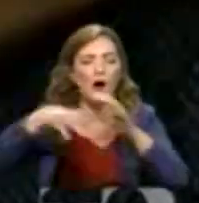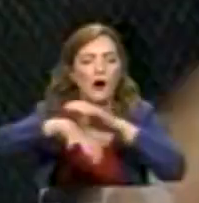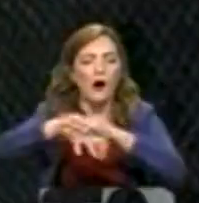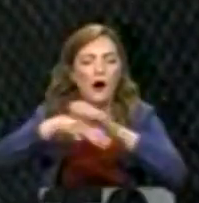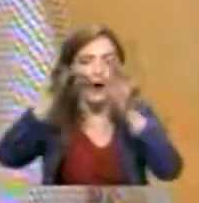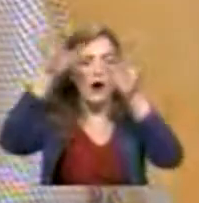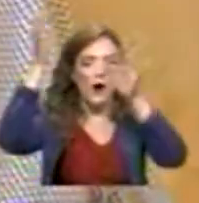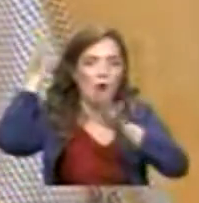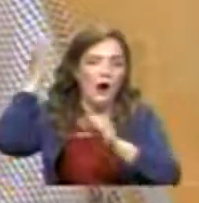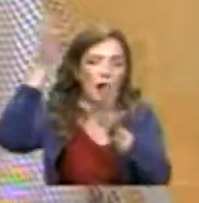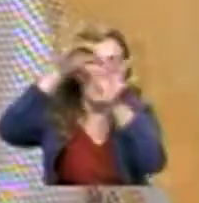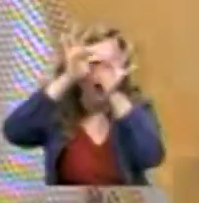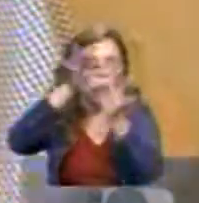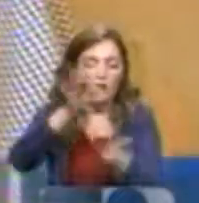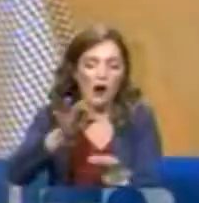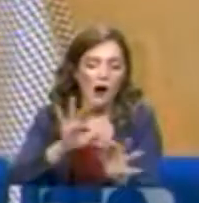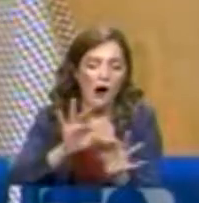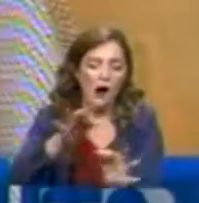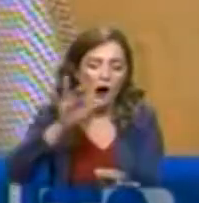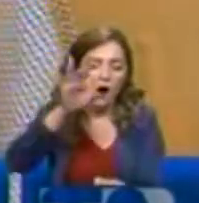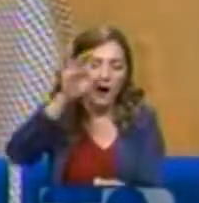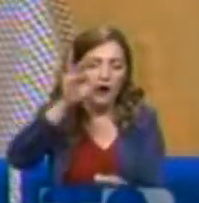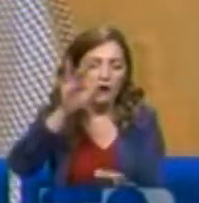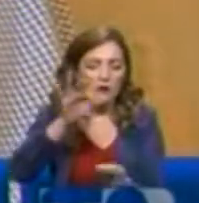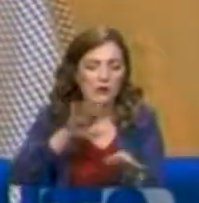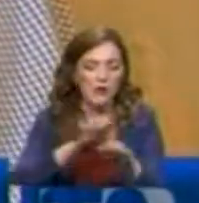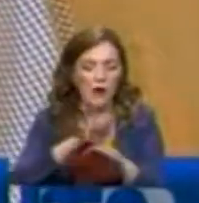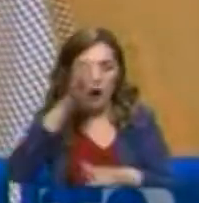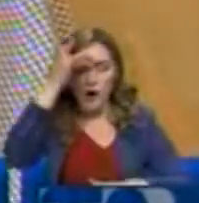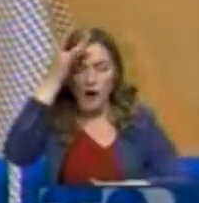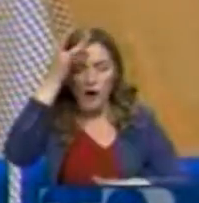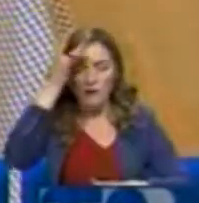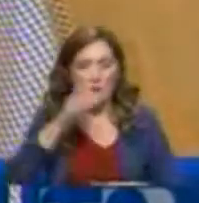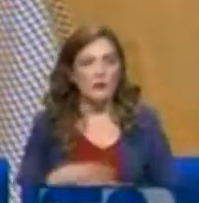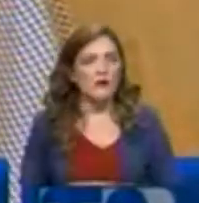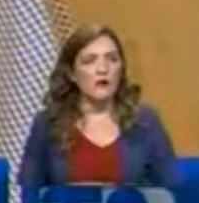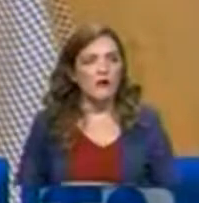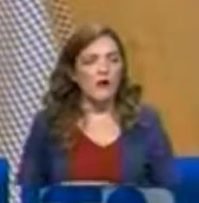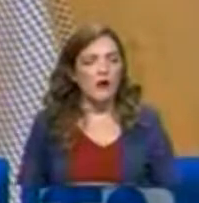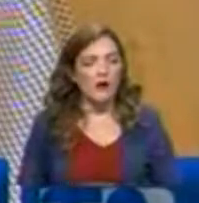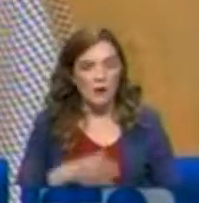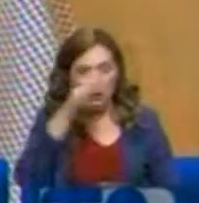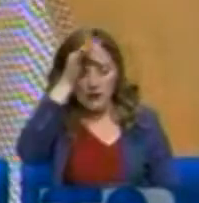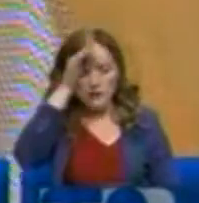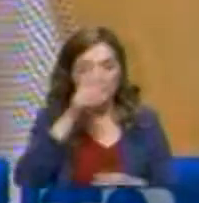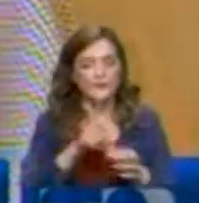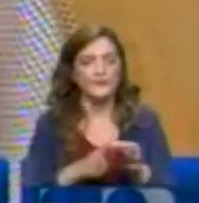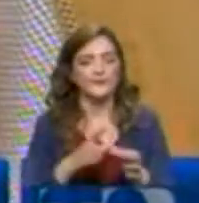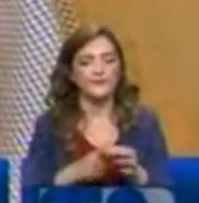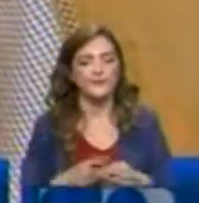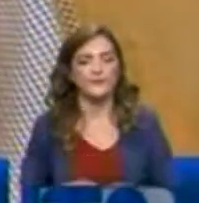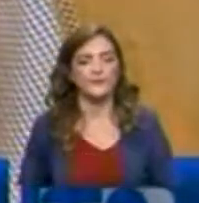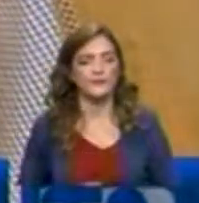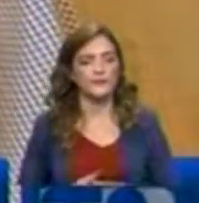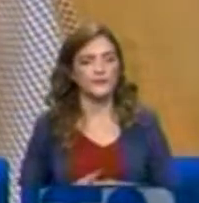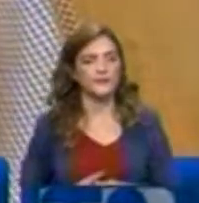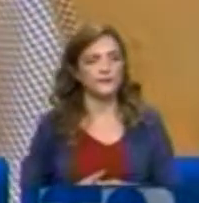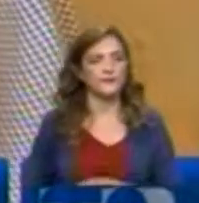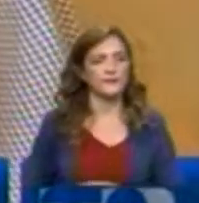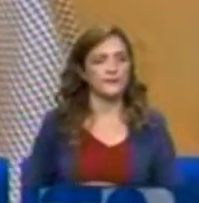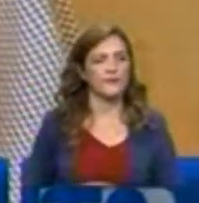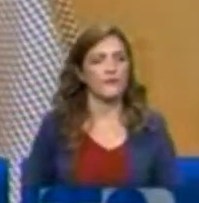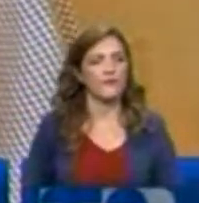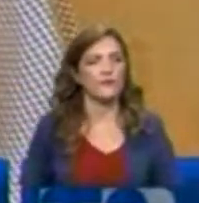médula espinal. He venido tratando en el HCAM aquí en Quito desde